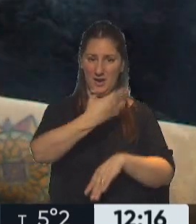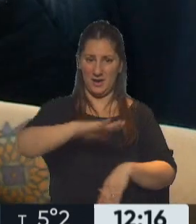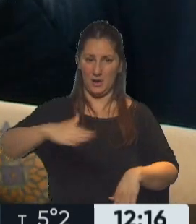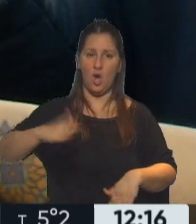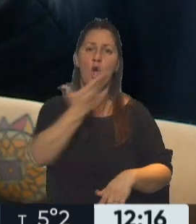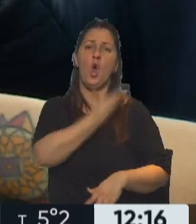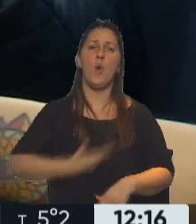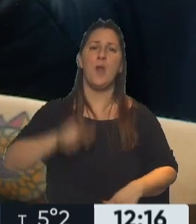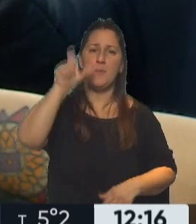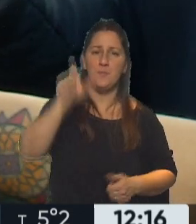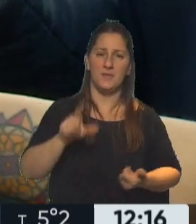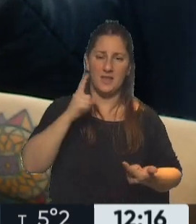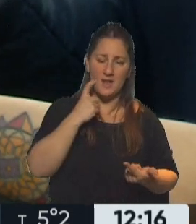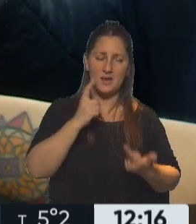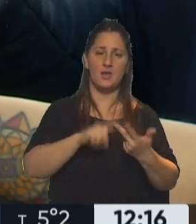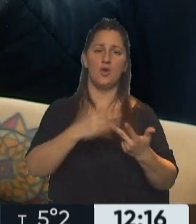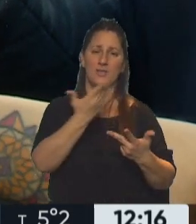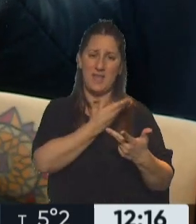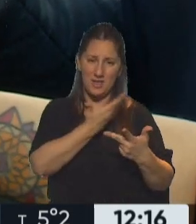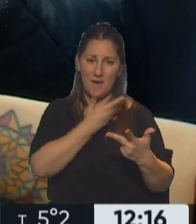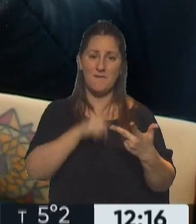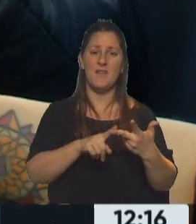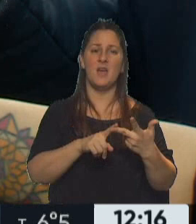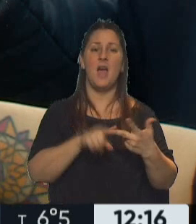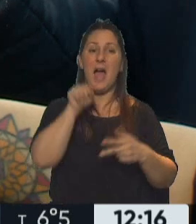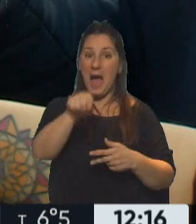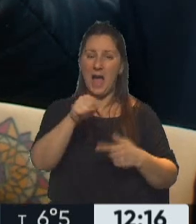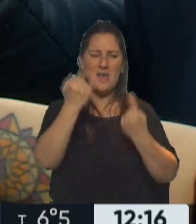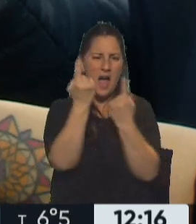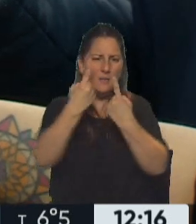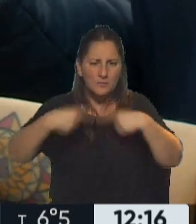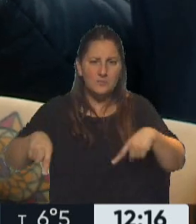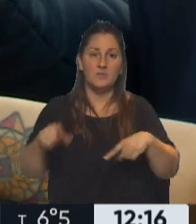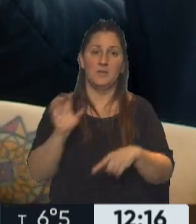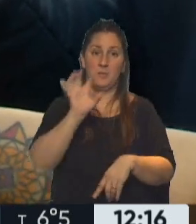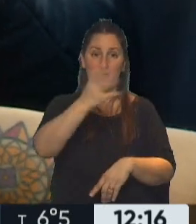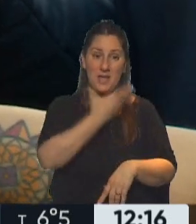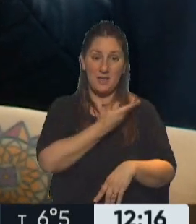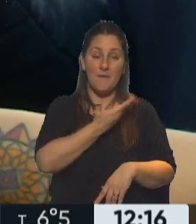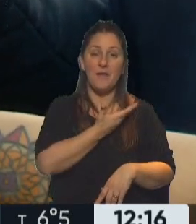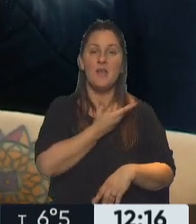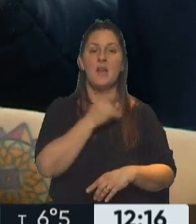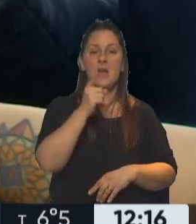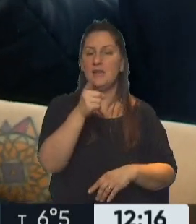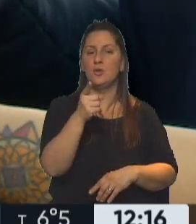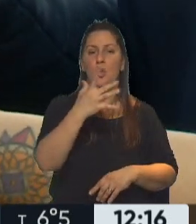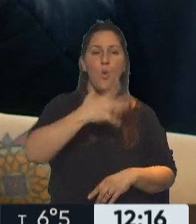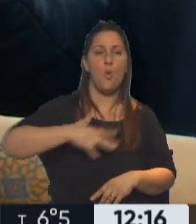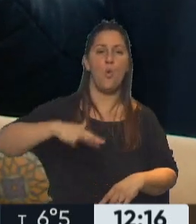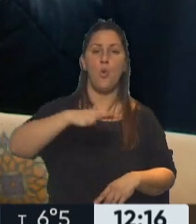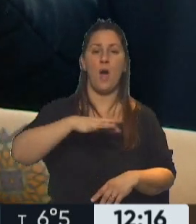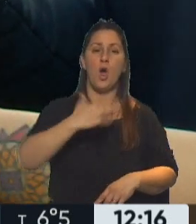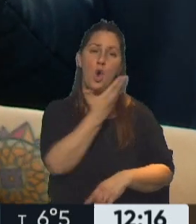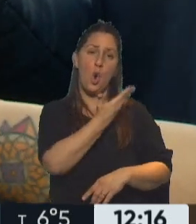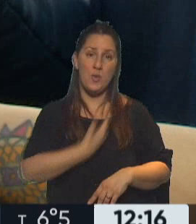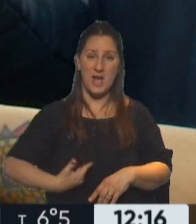Ríos, el gobernador de la provincia de Santa Fe, donde está volcando muchísimos recursos la provincia de Santa Fe, siendo que no es su territorio, el